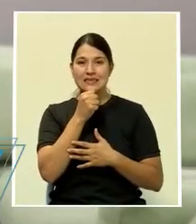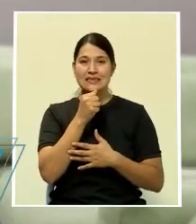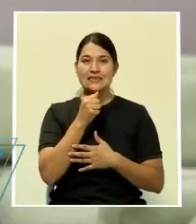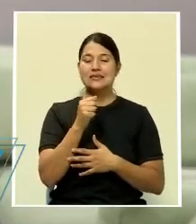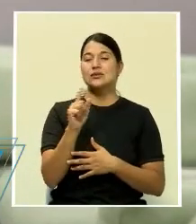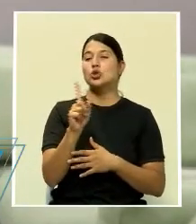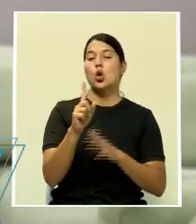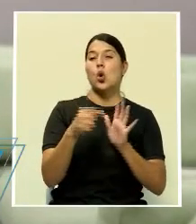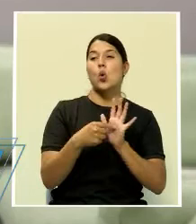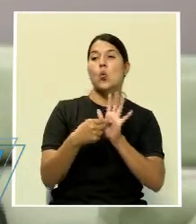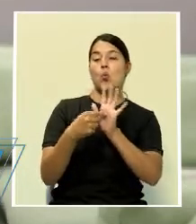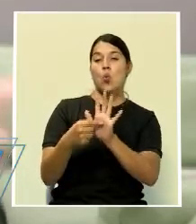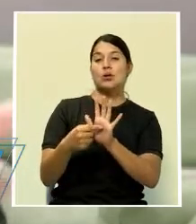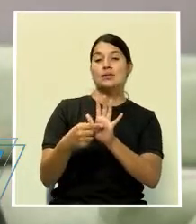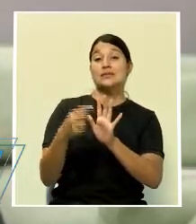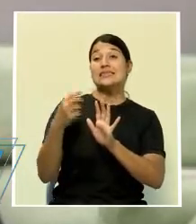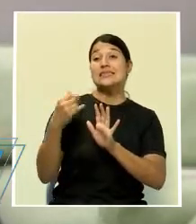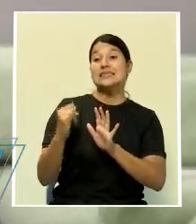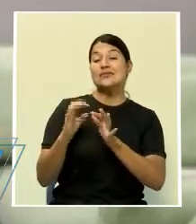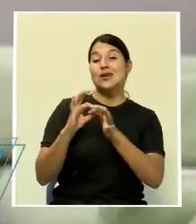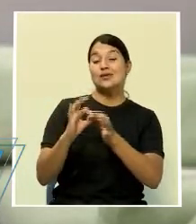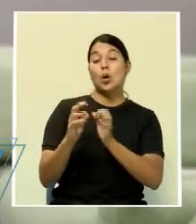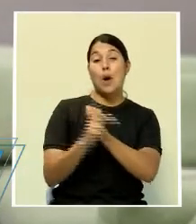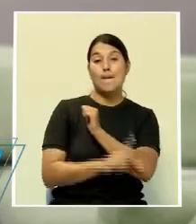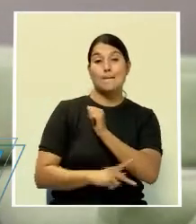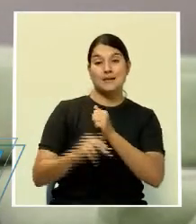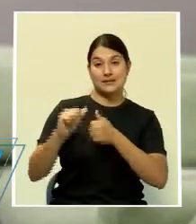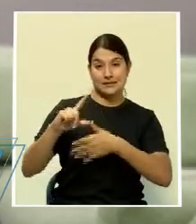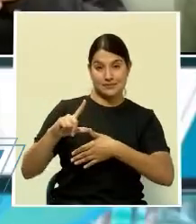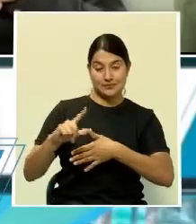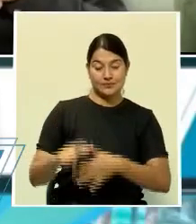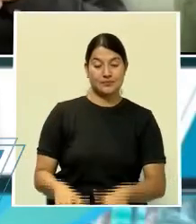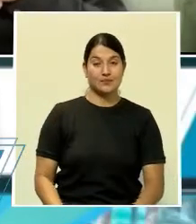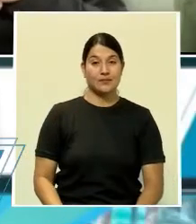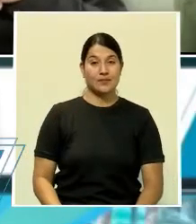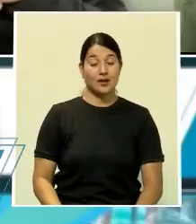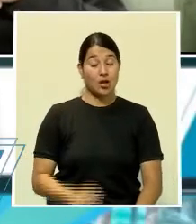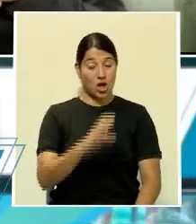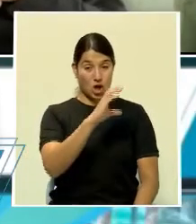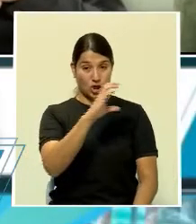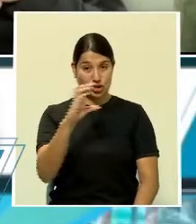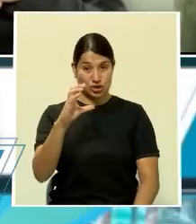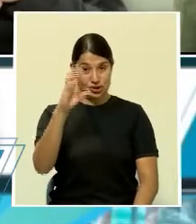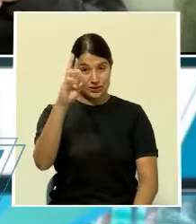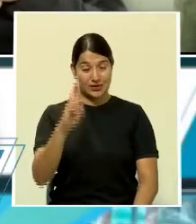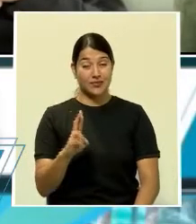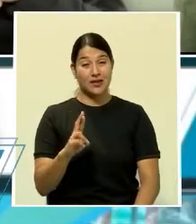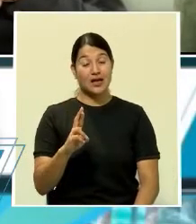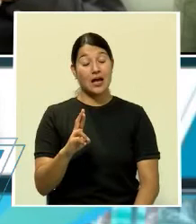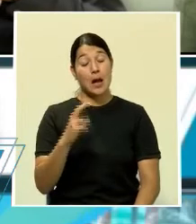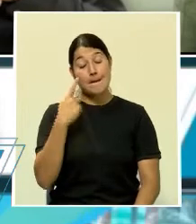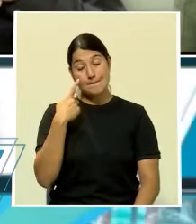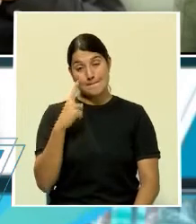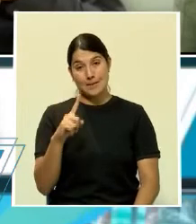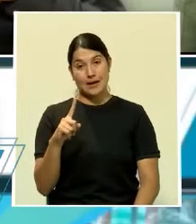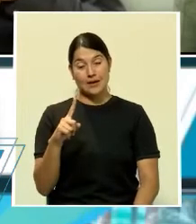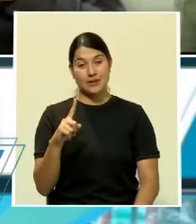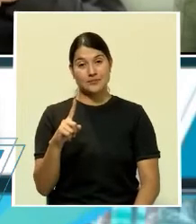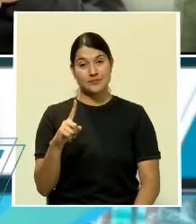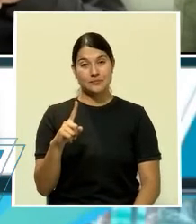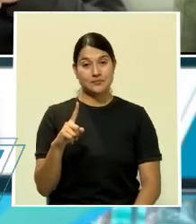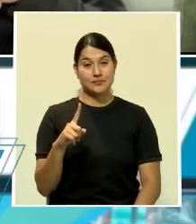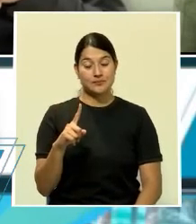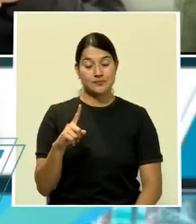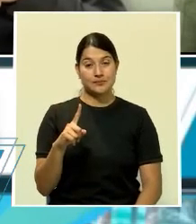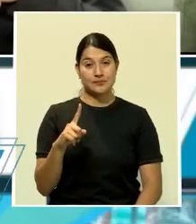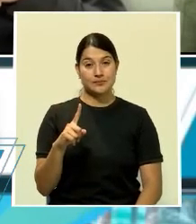de contextos principalmente latinoamericanos. En el caso costarricense, para tomar